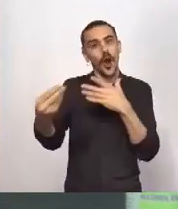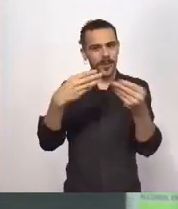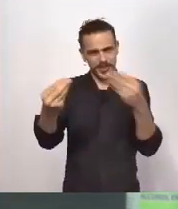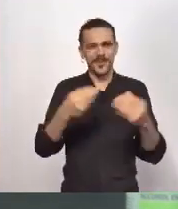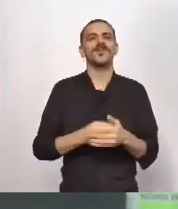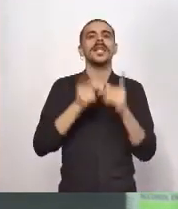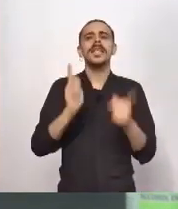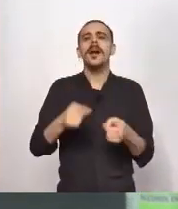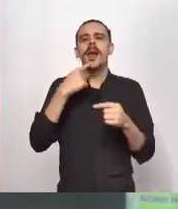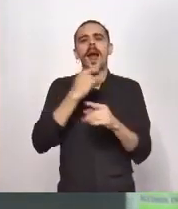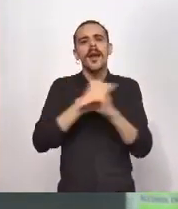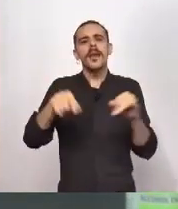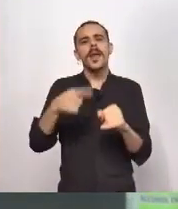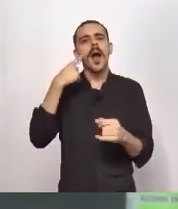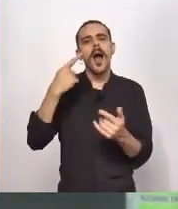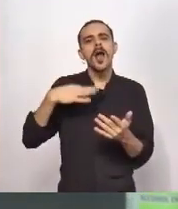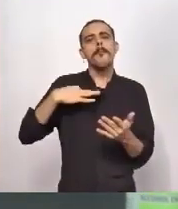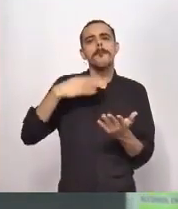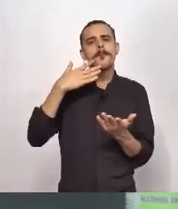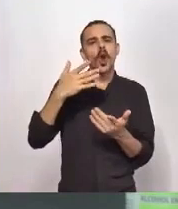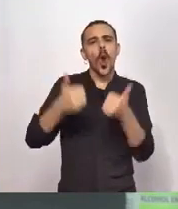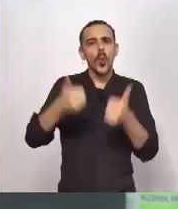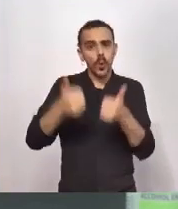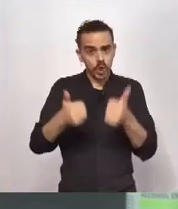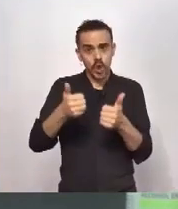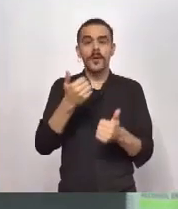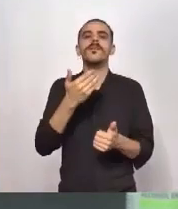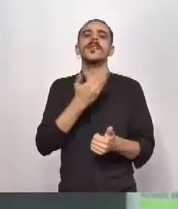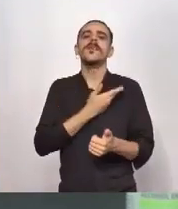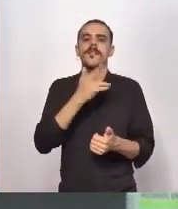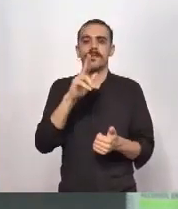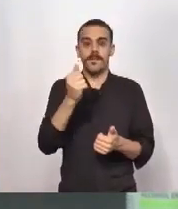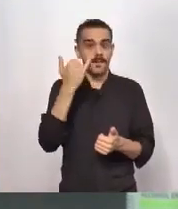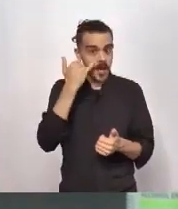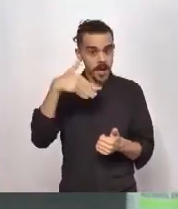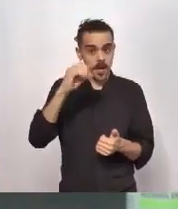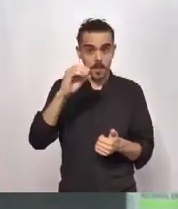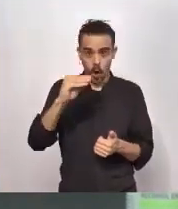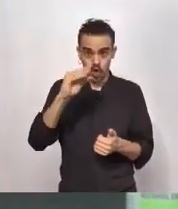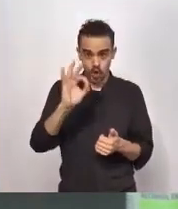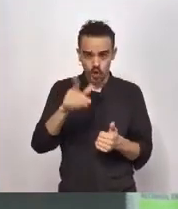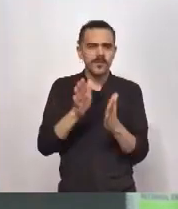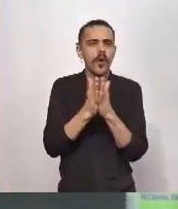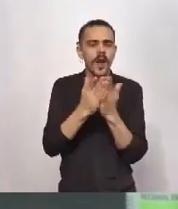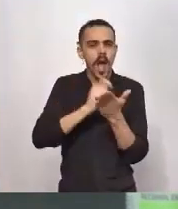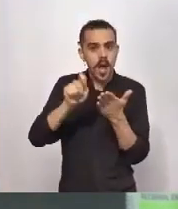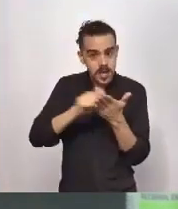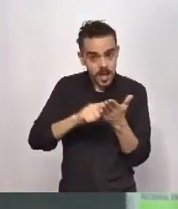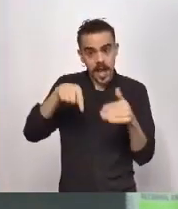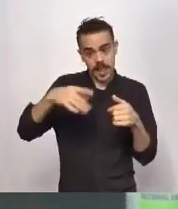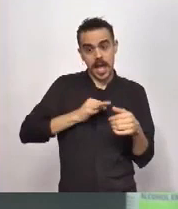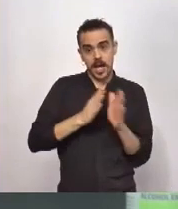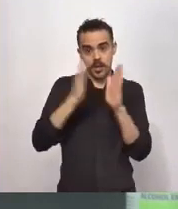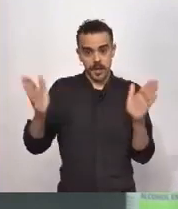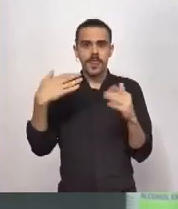Mocho. Va a ser hasta el 12 de junio. El Fray Mocho es un premio muy importante literario de nuestra provincia. Este año es novela